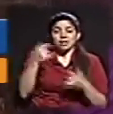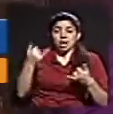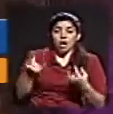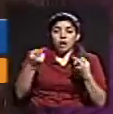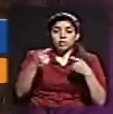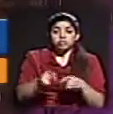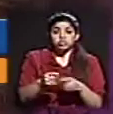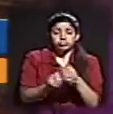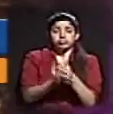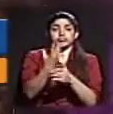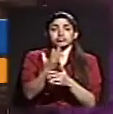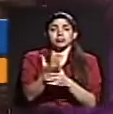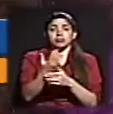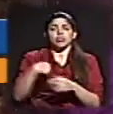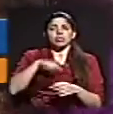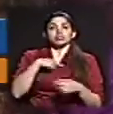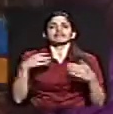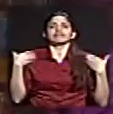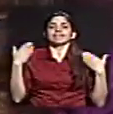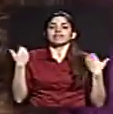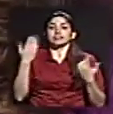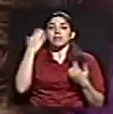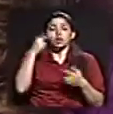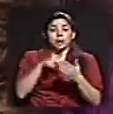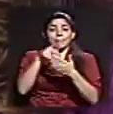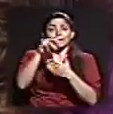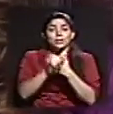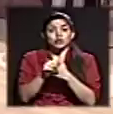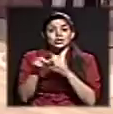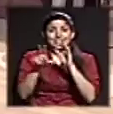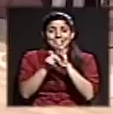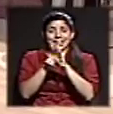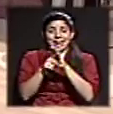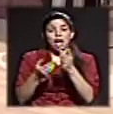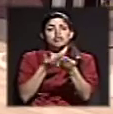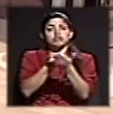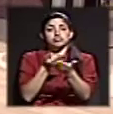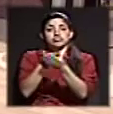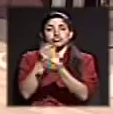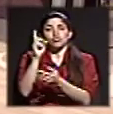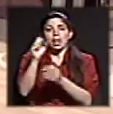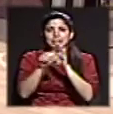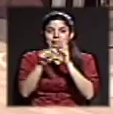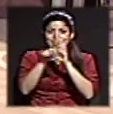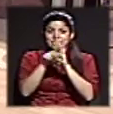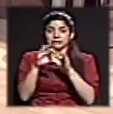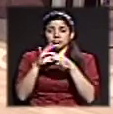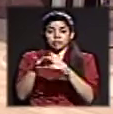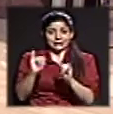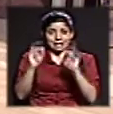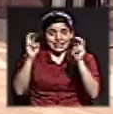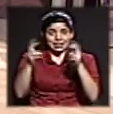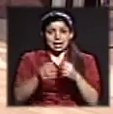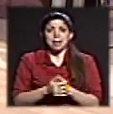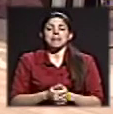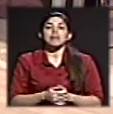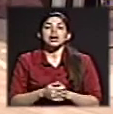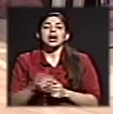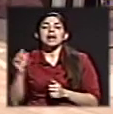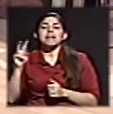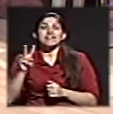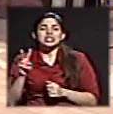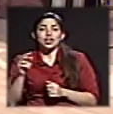origina y nos alegramos de estos proyectos de ley que se están proponiendo en la Asamblea Legislativa. Elena Villalobos de Heredia dice,